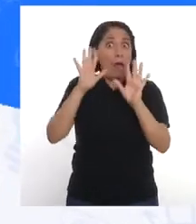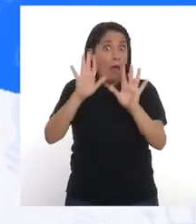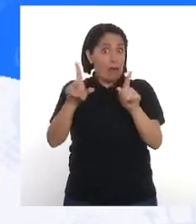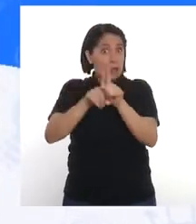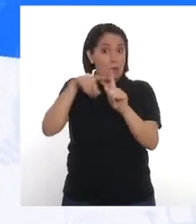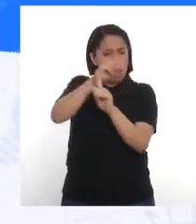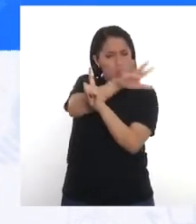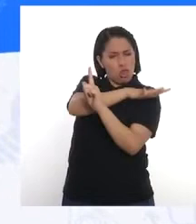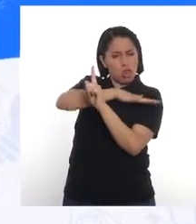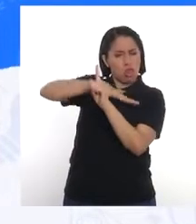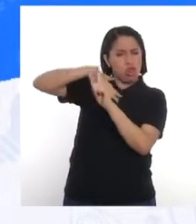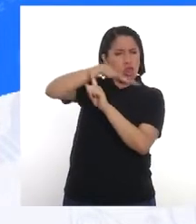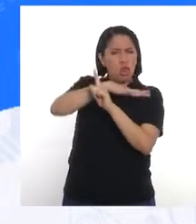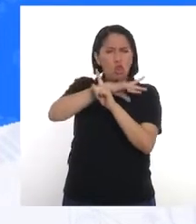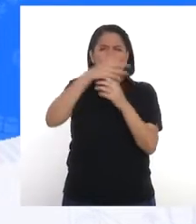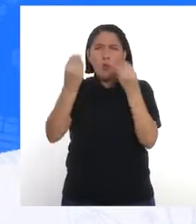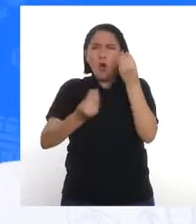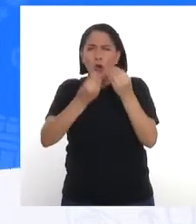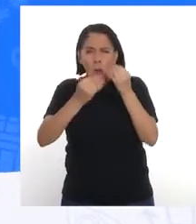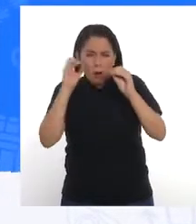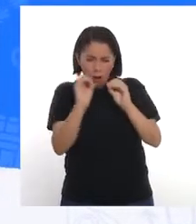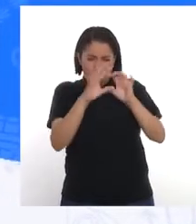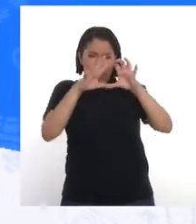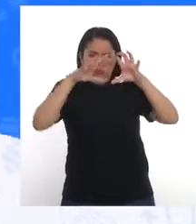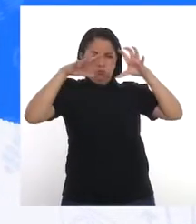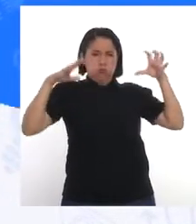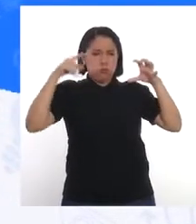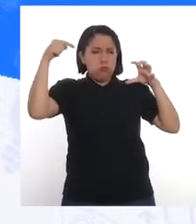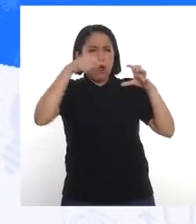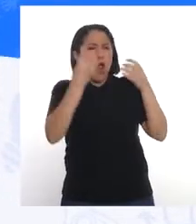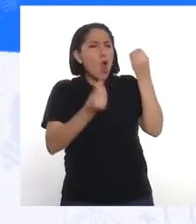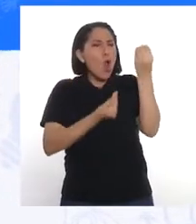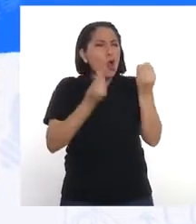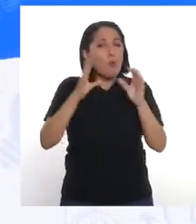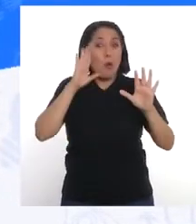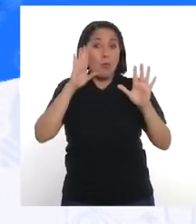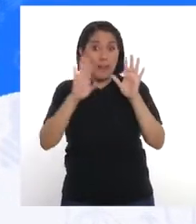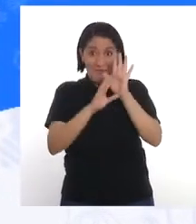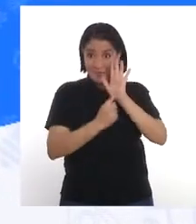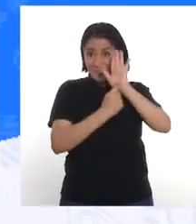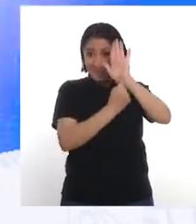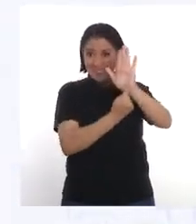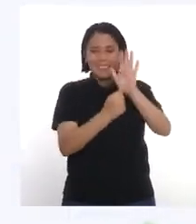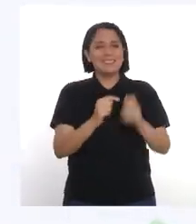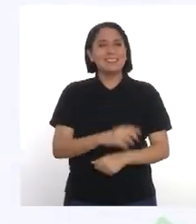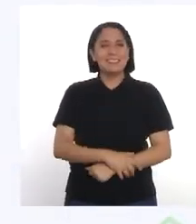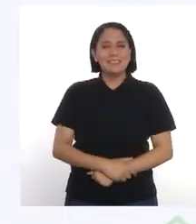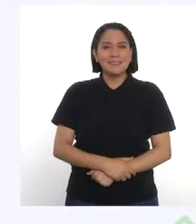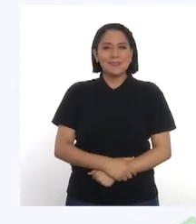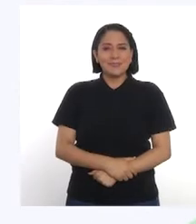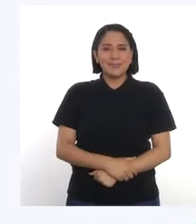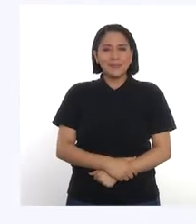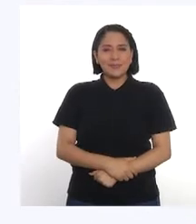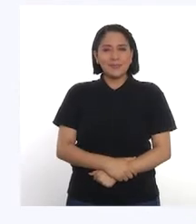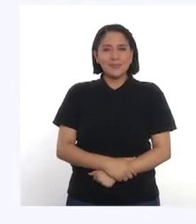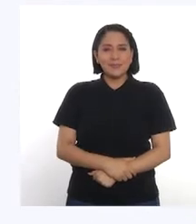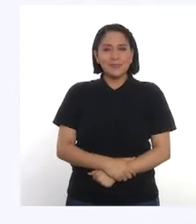sombra puede ayudar a remarcar el volumen del objeto que estamos viendo, como en este ejemplo.